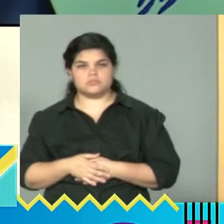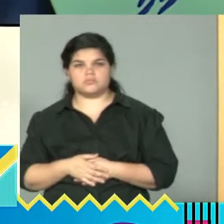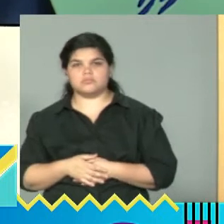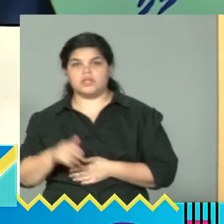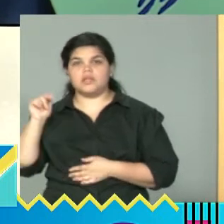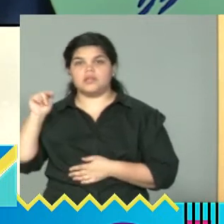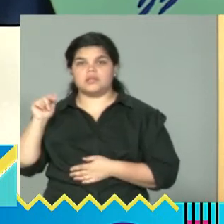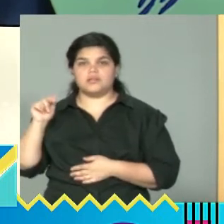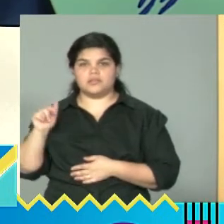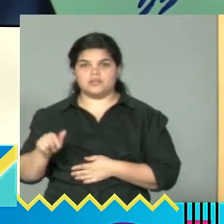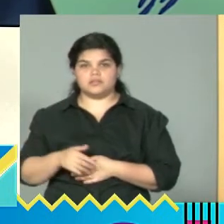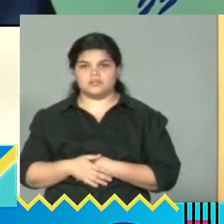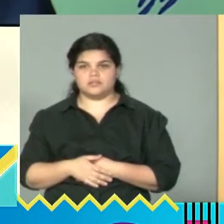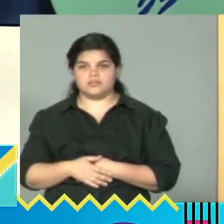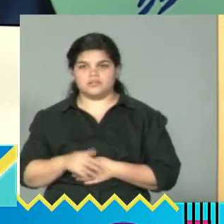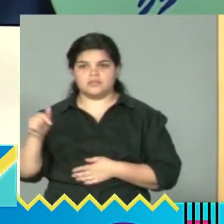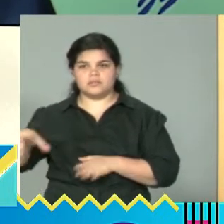hecho. Porque a